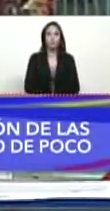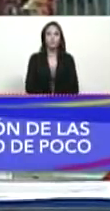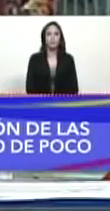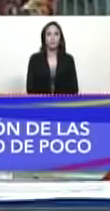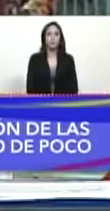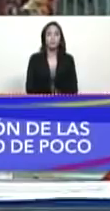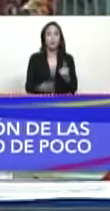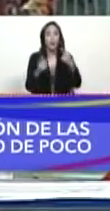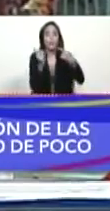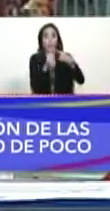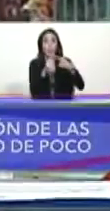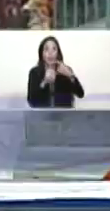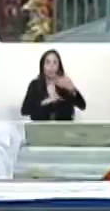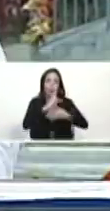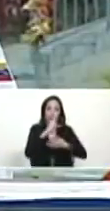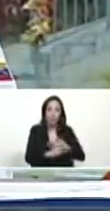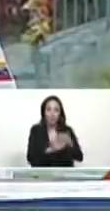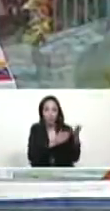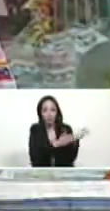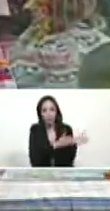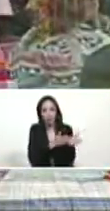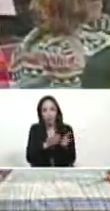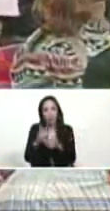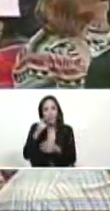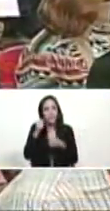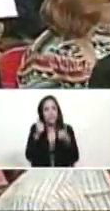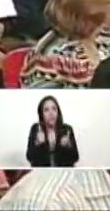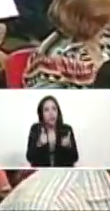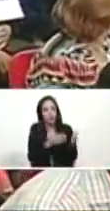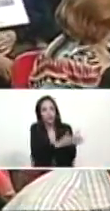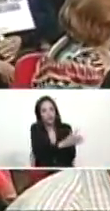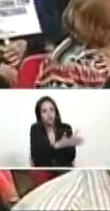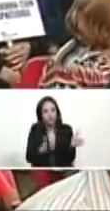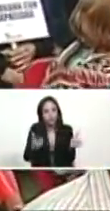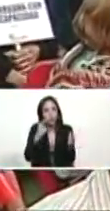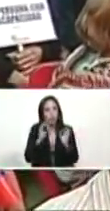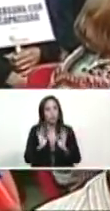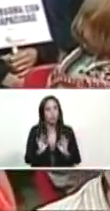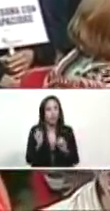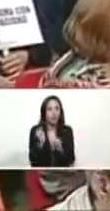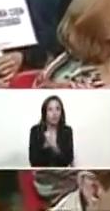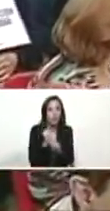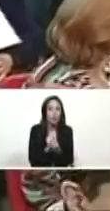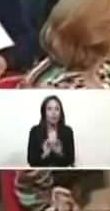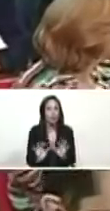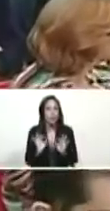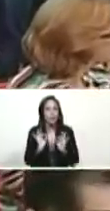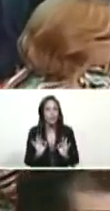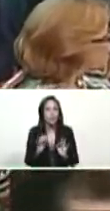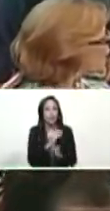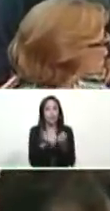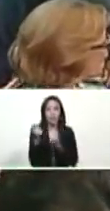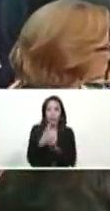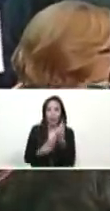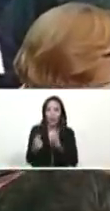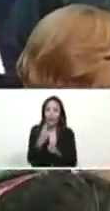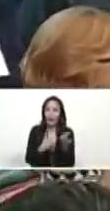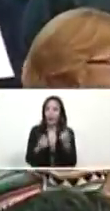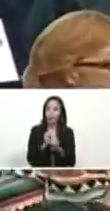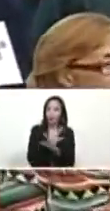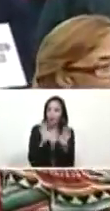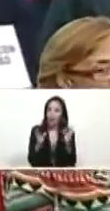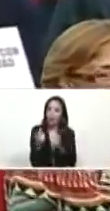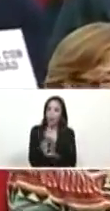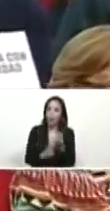Si nos planificamos bien, si hacemos un uso eficiente de los recursos, de los